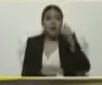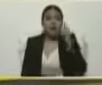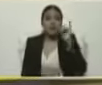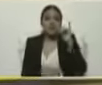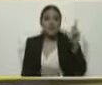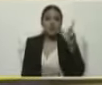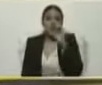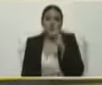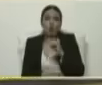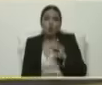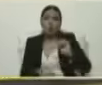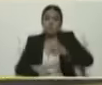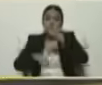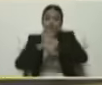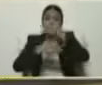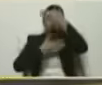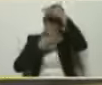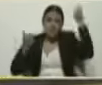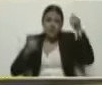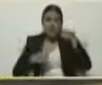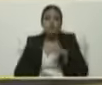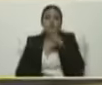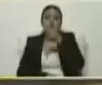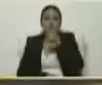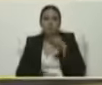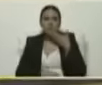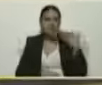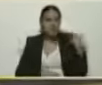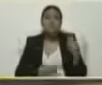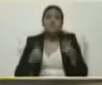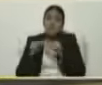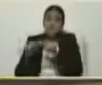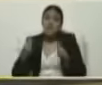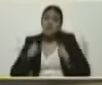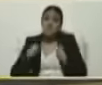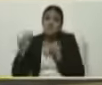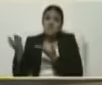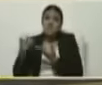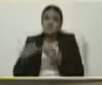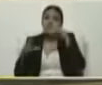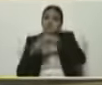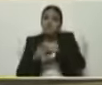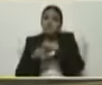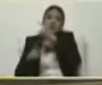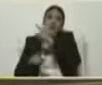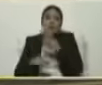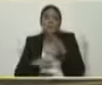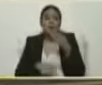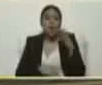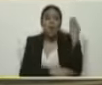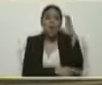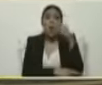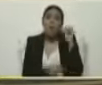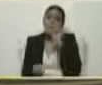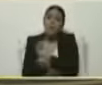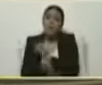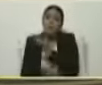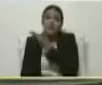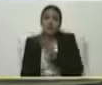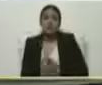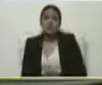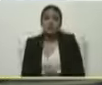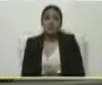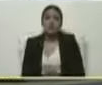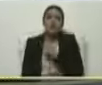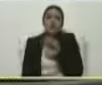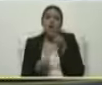El jefe paramilitar Mancuso habló en estos días. Está vivo, está en Bogotá, preso. Y